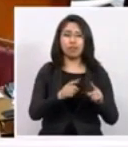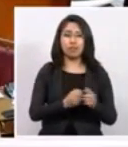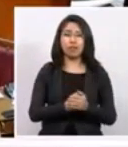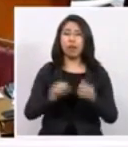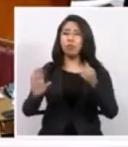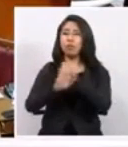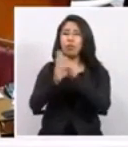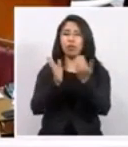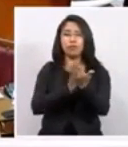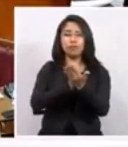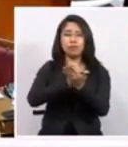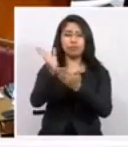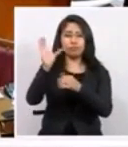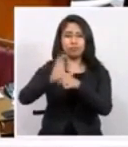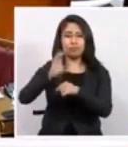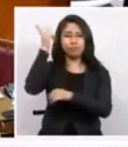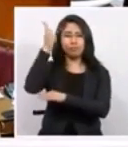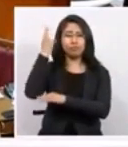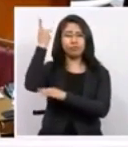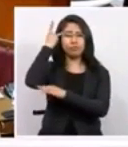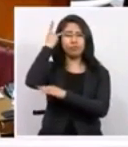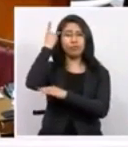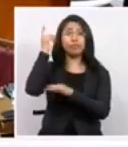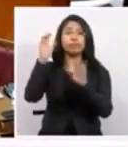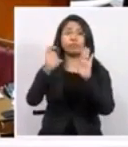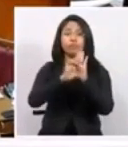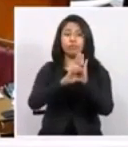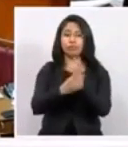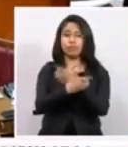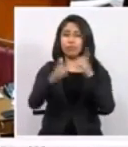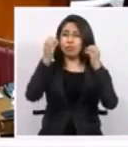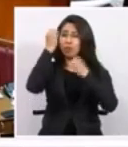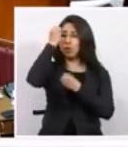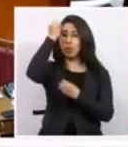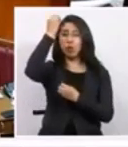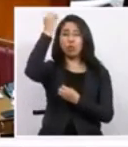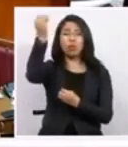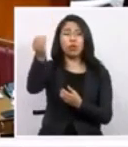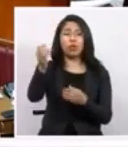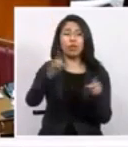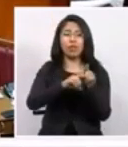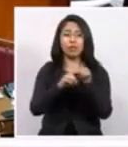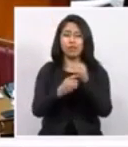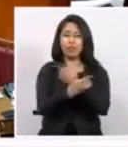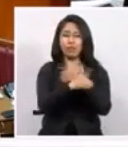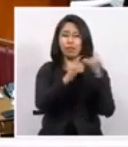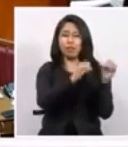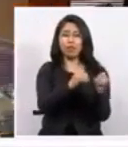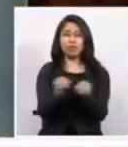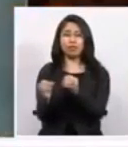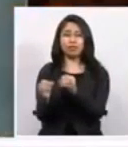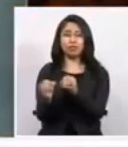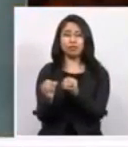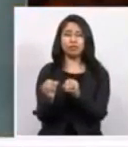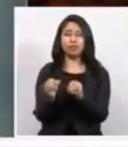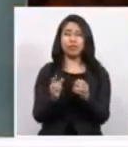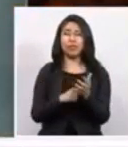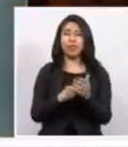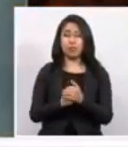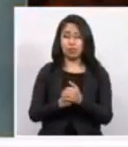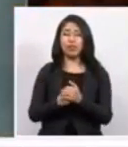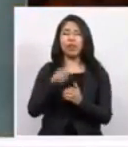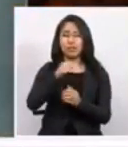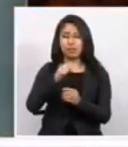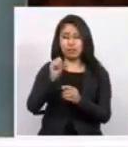protección de los derechos civiles y políticos como la libertad de expresión y la libertad de organización. Es pluralismo